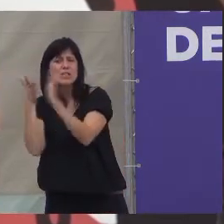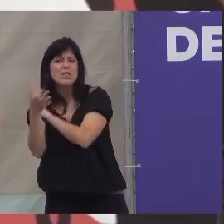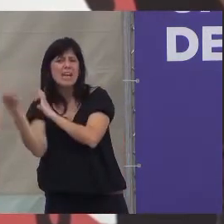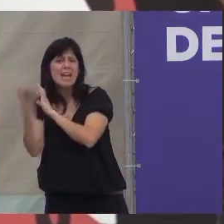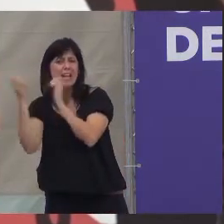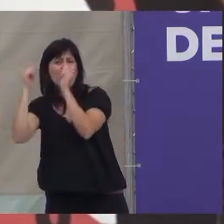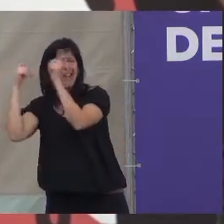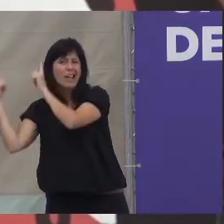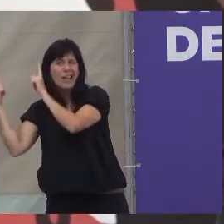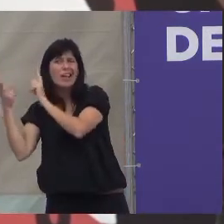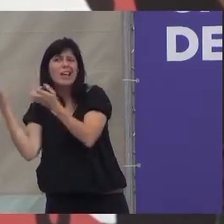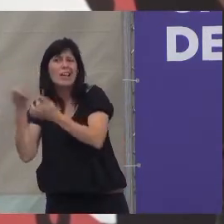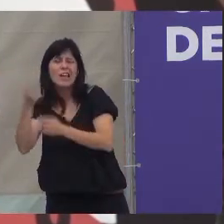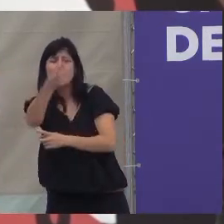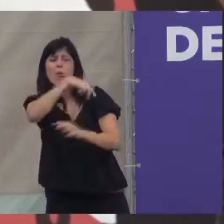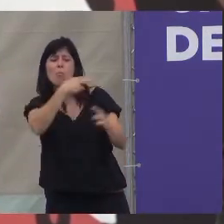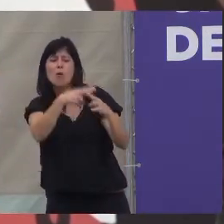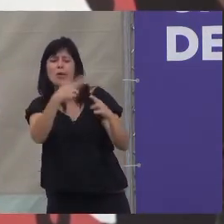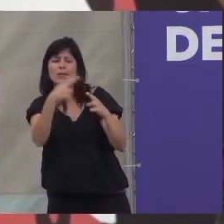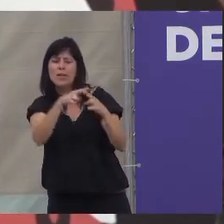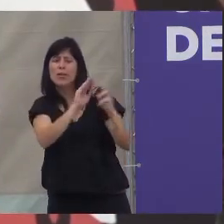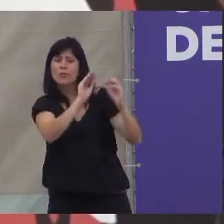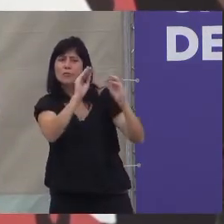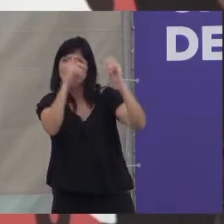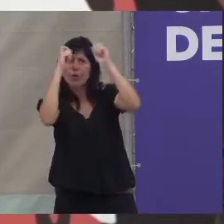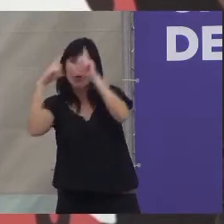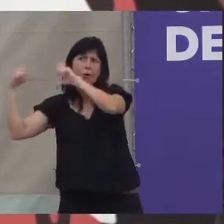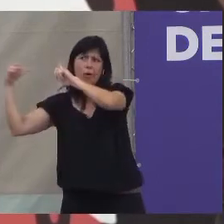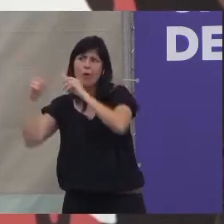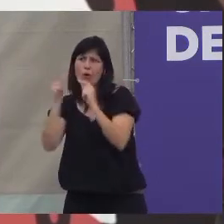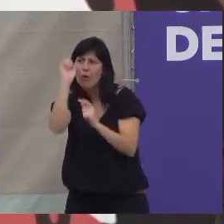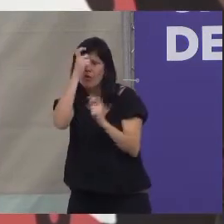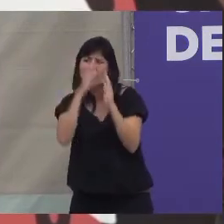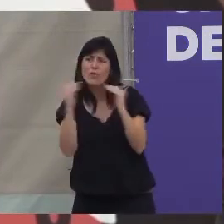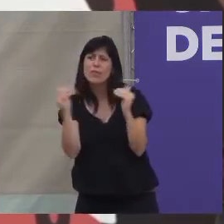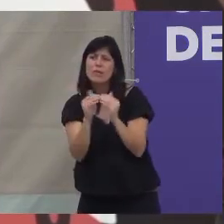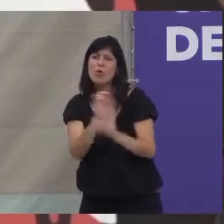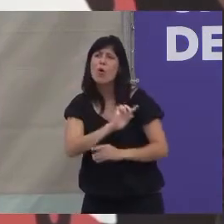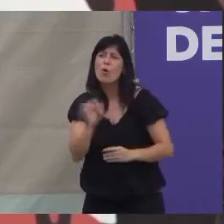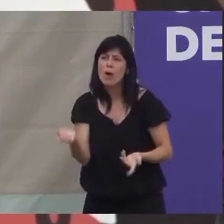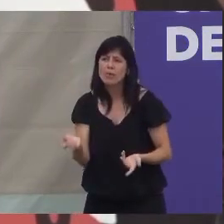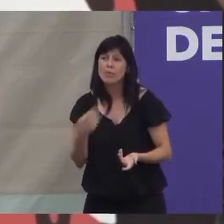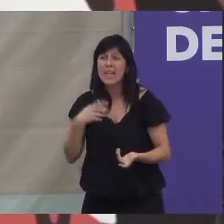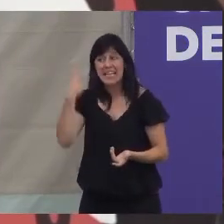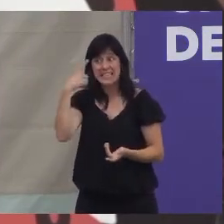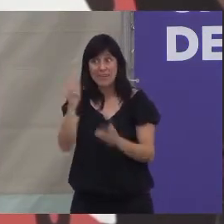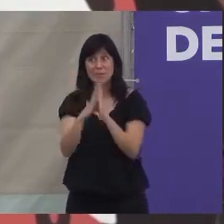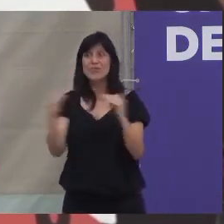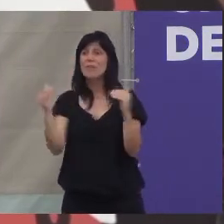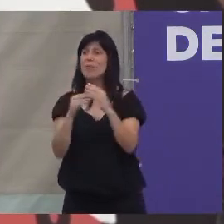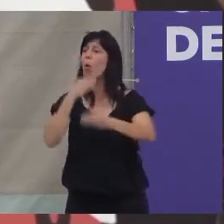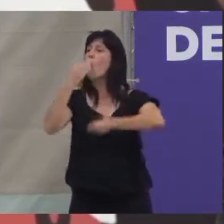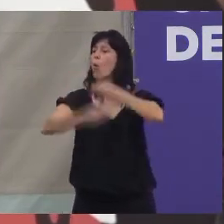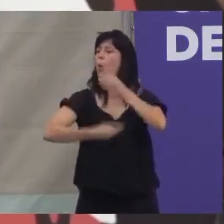de los políticos. Sabemos que el feminismo se usa en esa fase expansiva de campaña